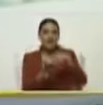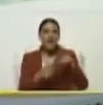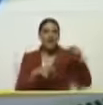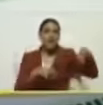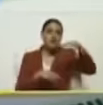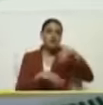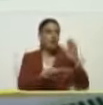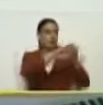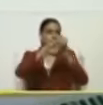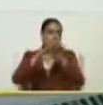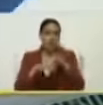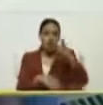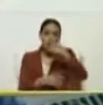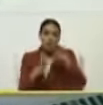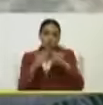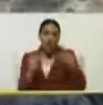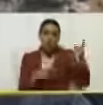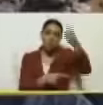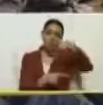convocatoria.